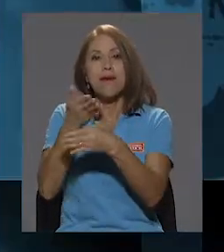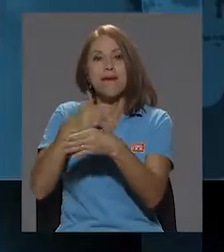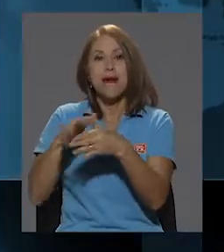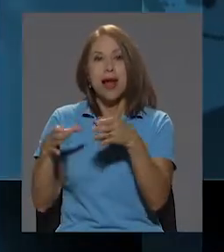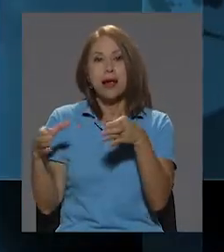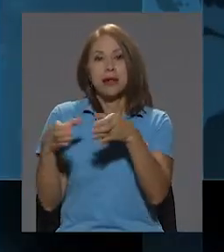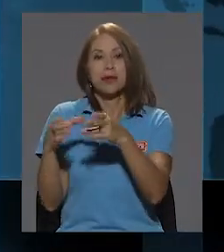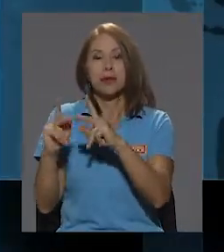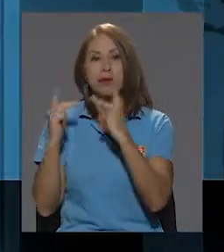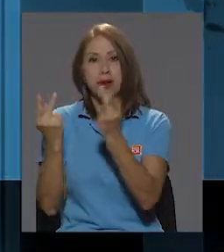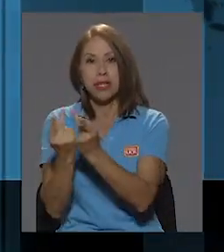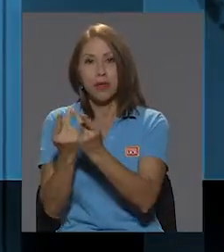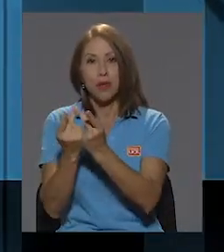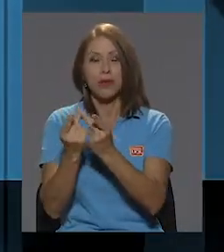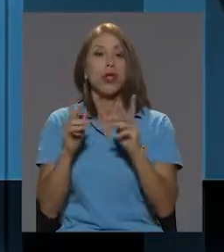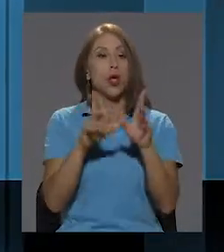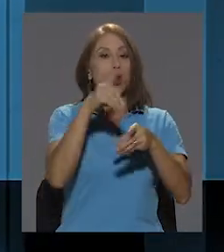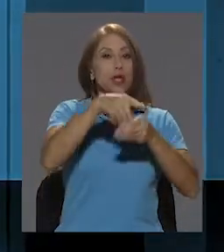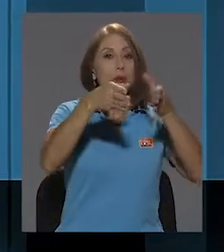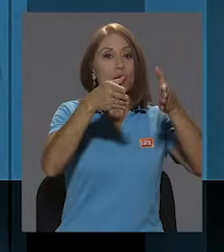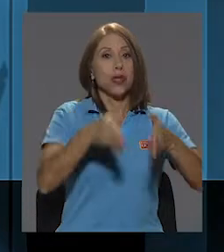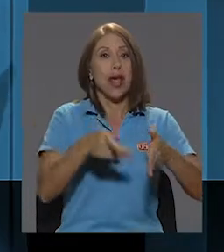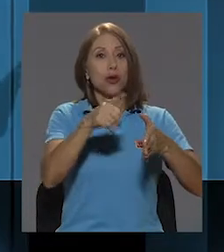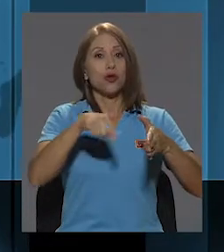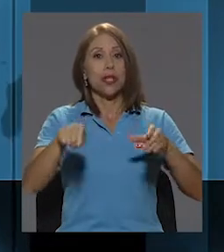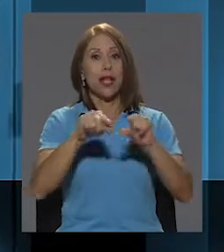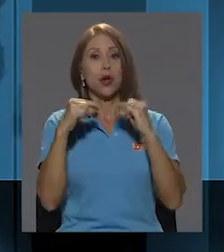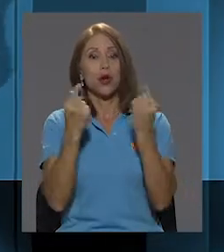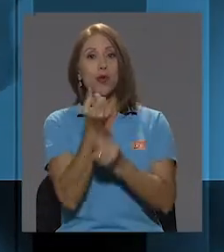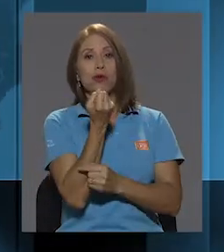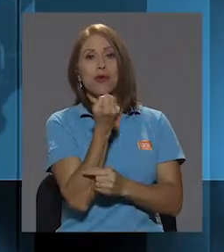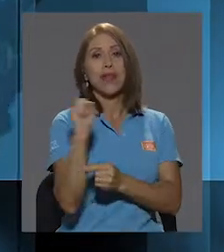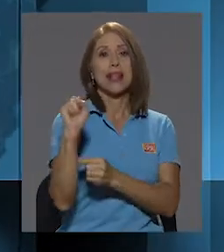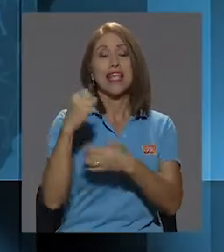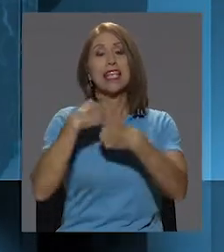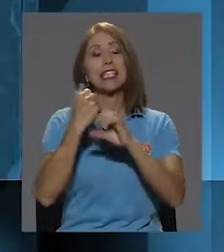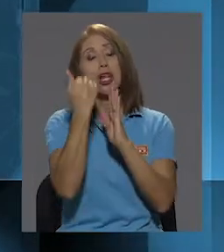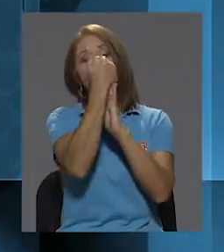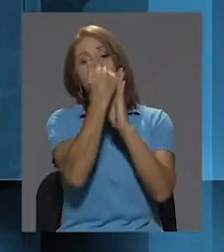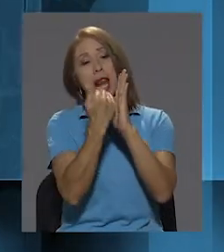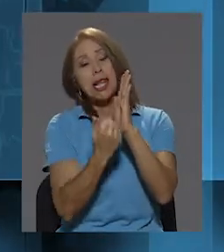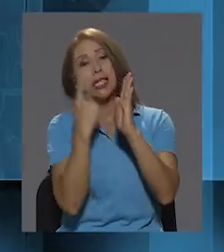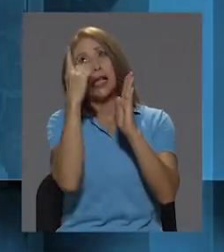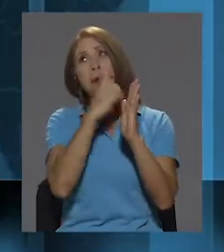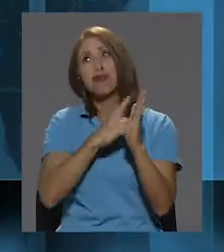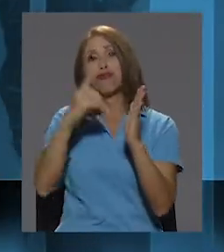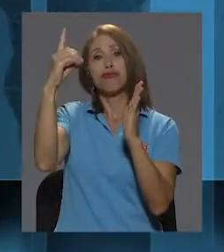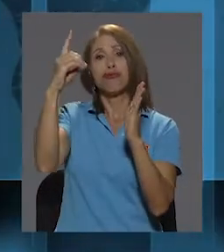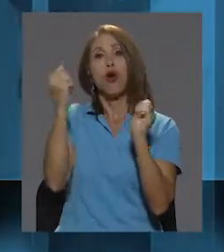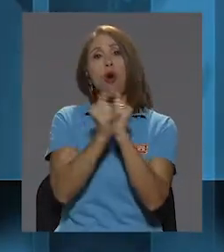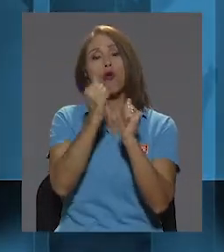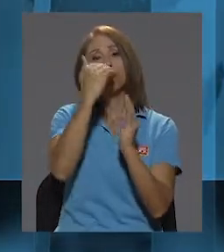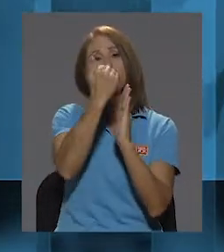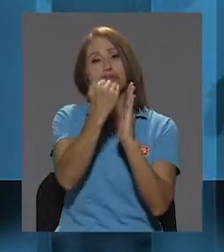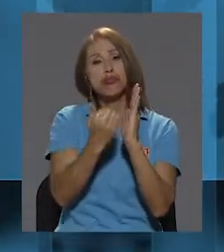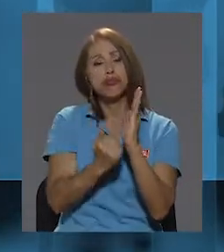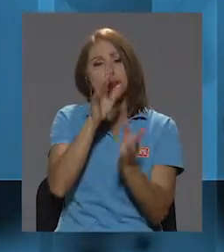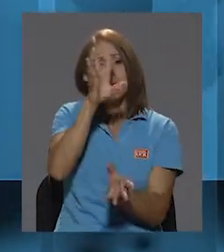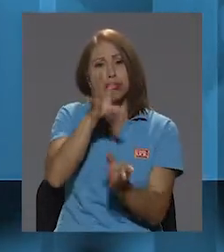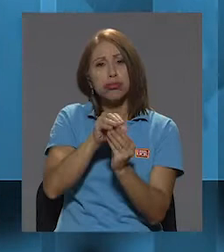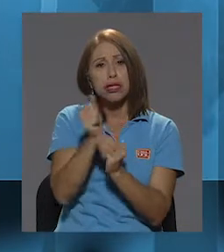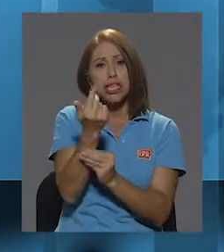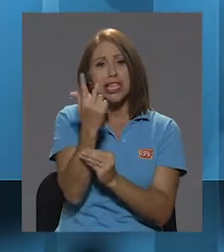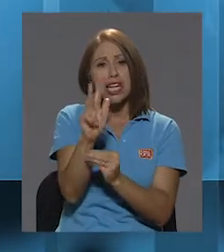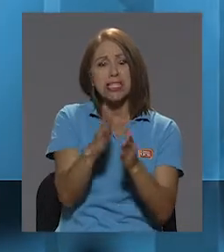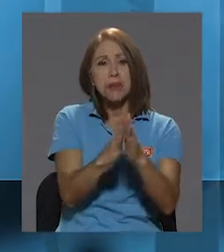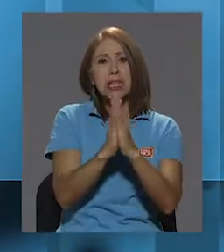partido. Los diputados del Bloque Rebelde hicieron la lista del niño, con un total de 13 peticiones que van